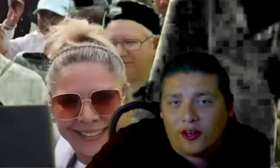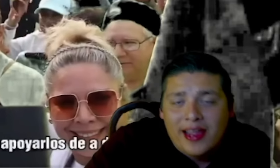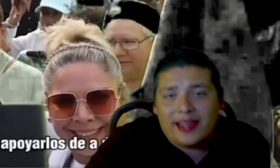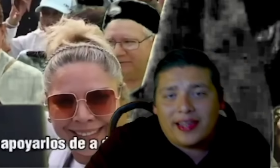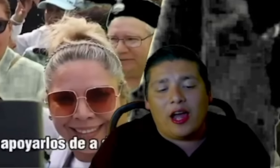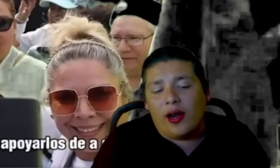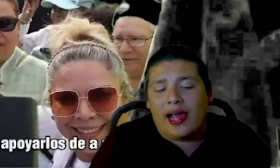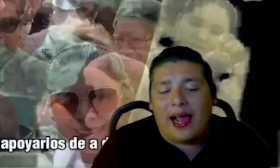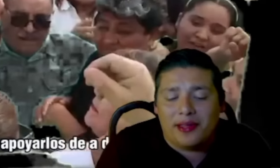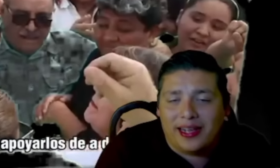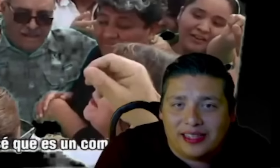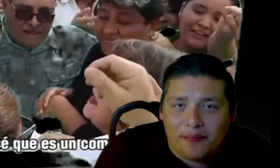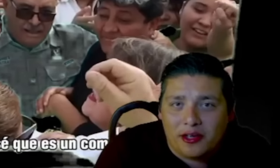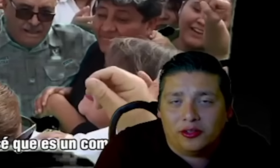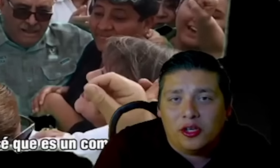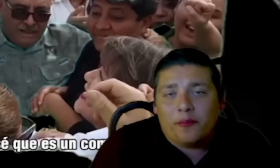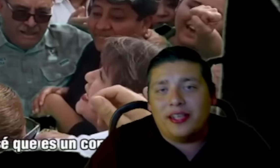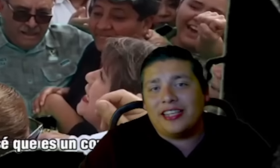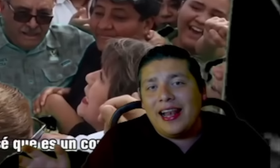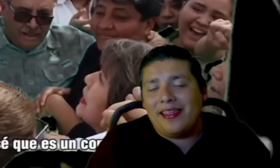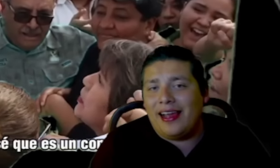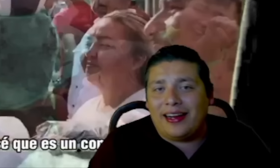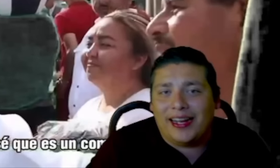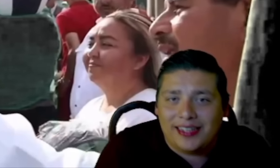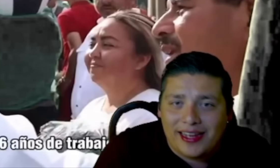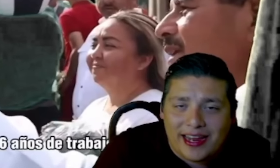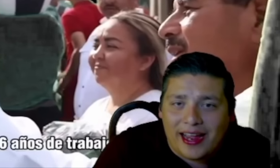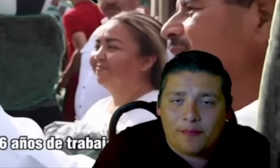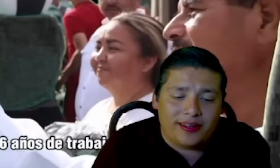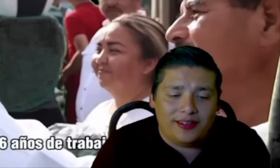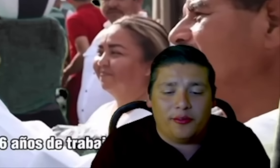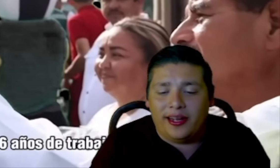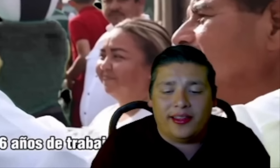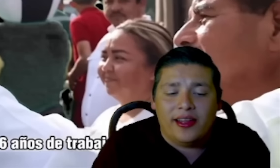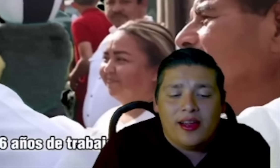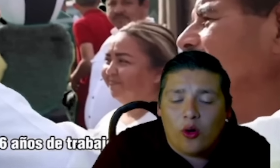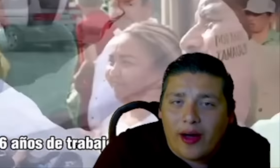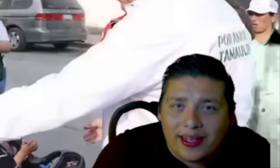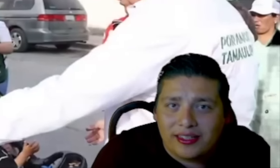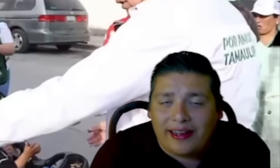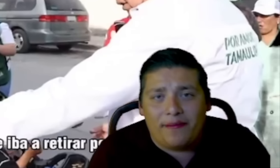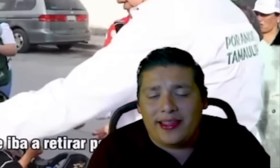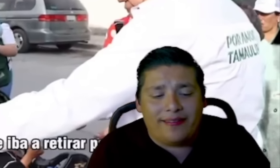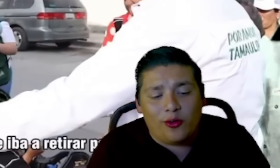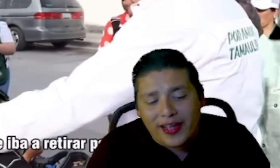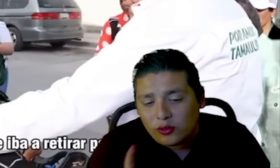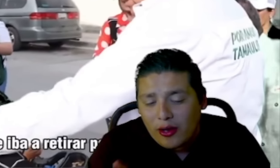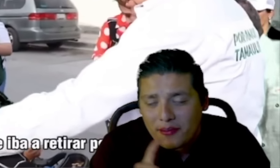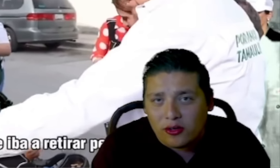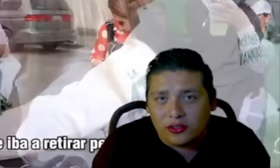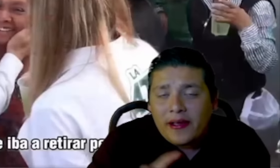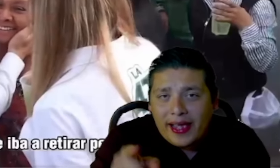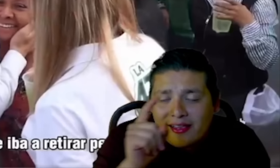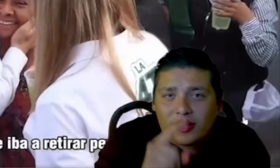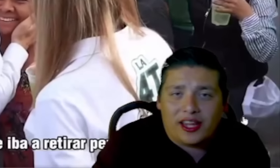en prisión y que ahora, amigas y amigos, pues sale de la cárcel y ya el Partido Verde lo hace candidato.